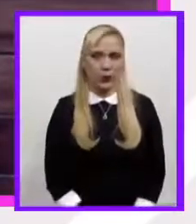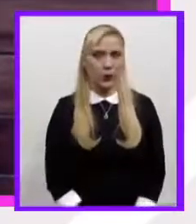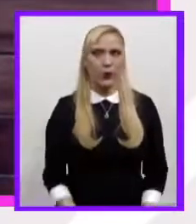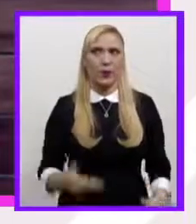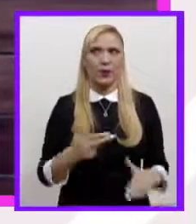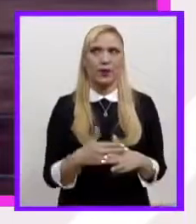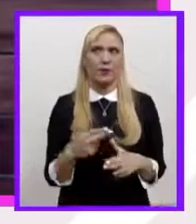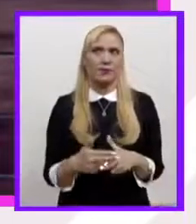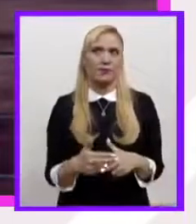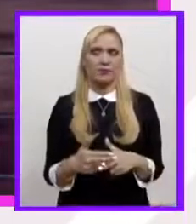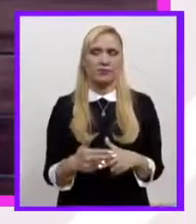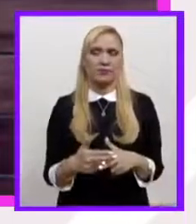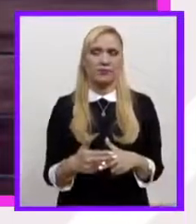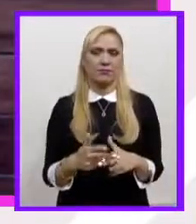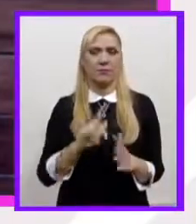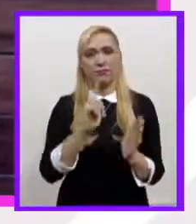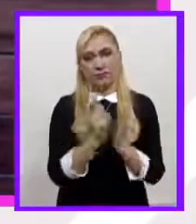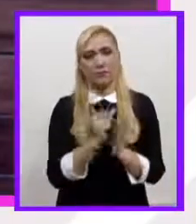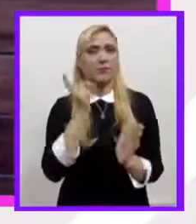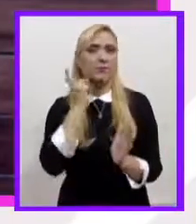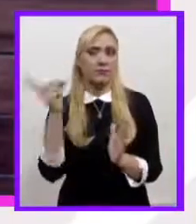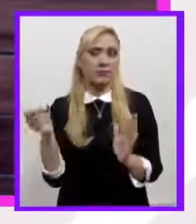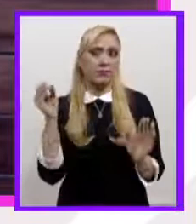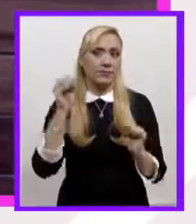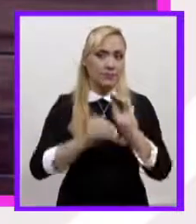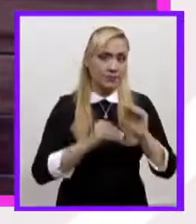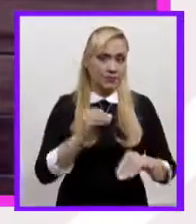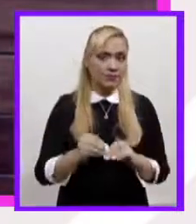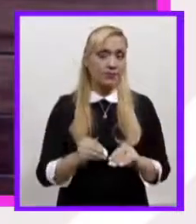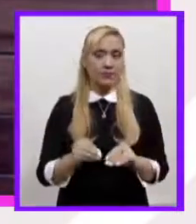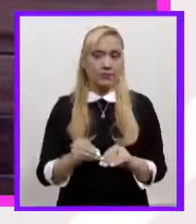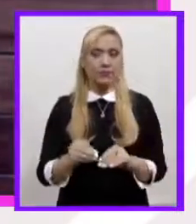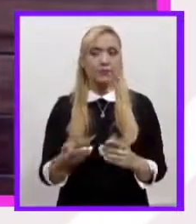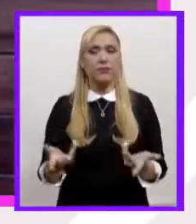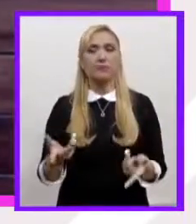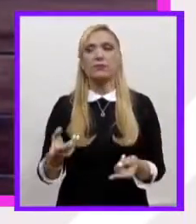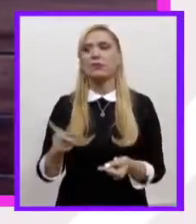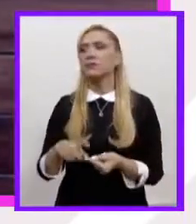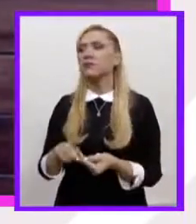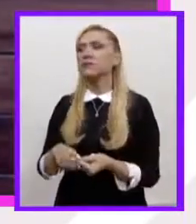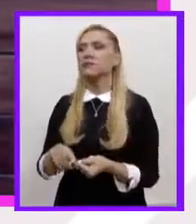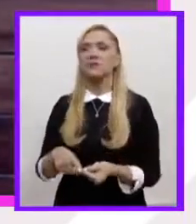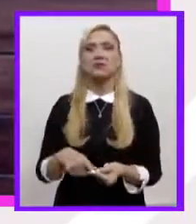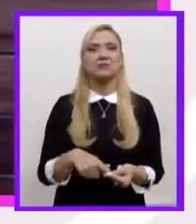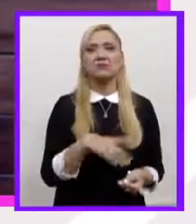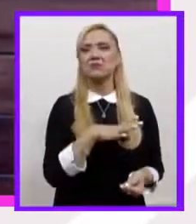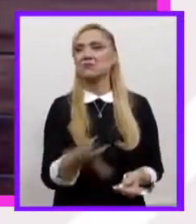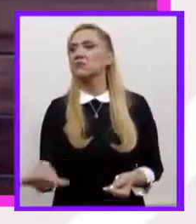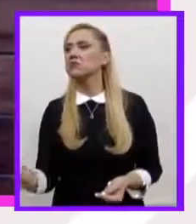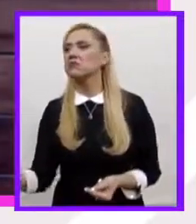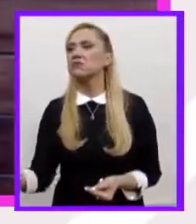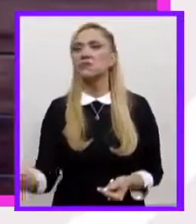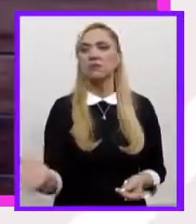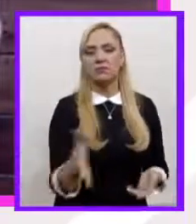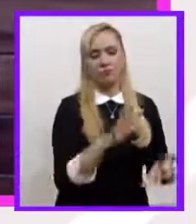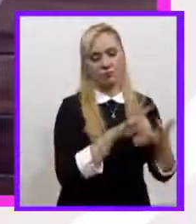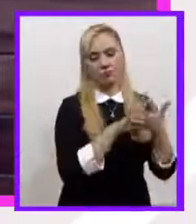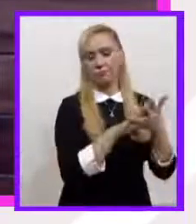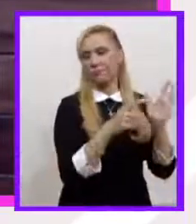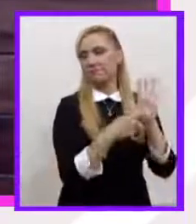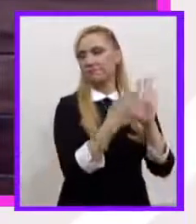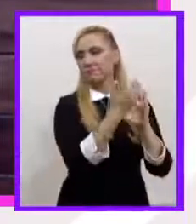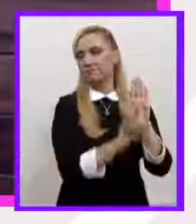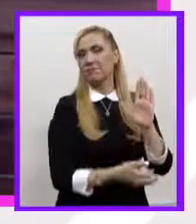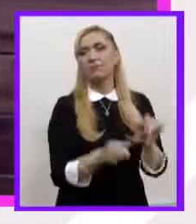incluso me voy a atrever a decir legislativos, porque como bien decía el diputado, ¿quién se va a oponer a crear un tipo penal que